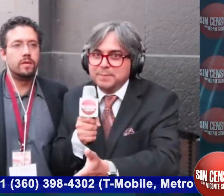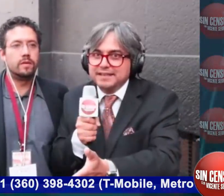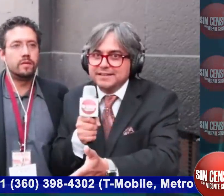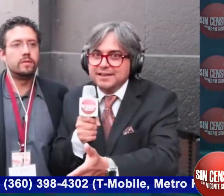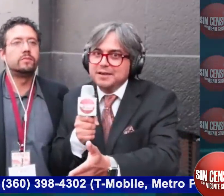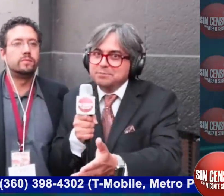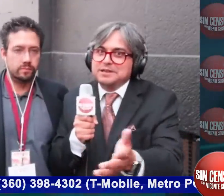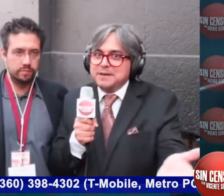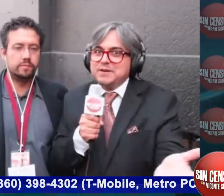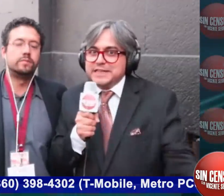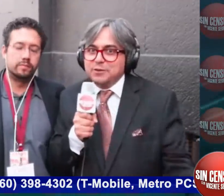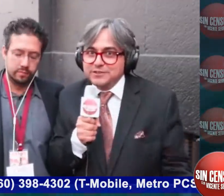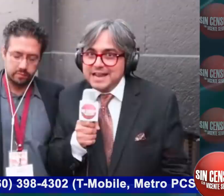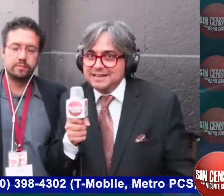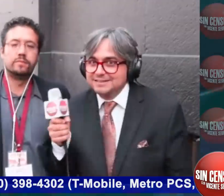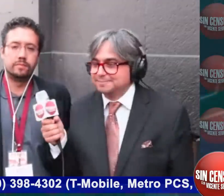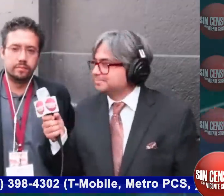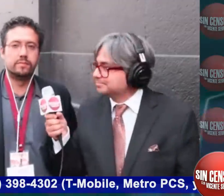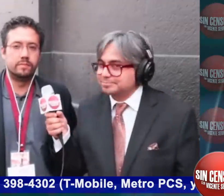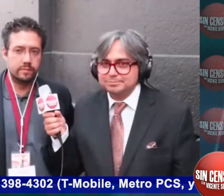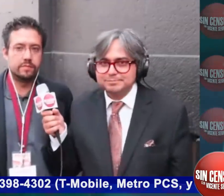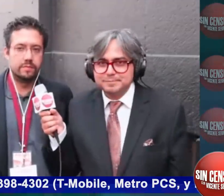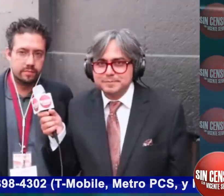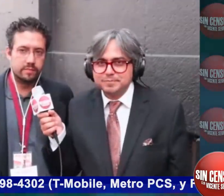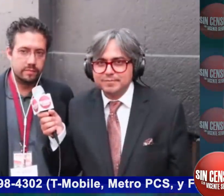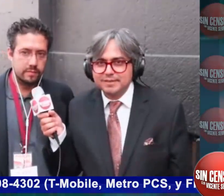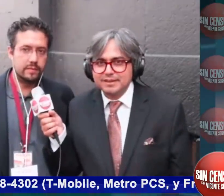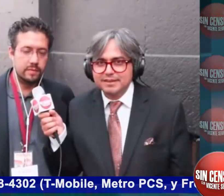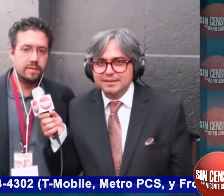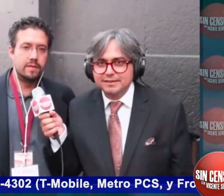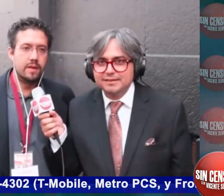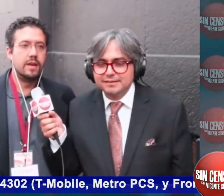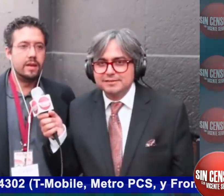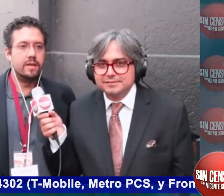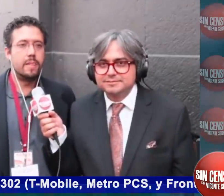pagando a su empresa, pues el beneficiado es él. Pues claro, mi querido Toño, mi querido Rafa.